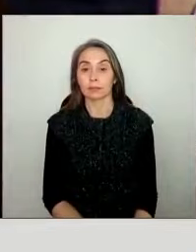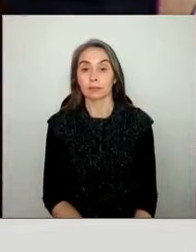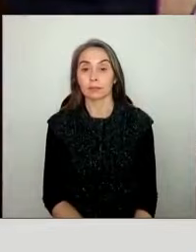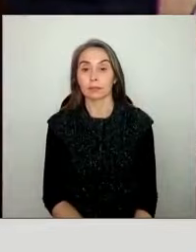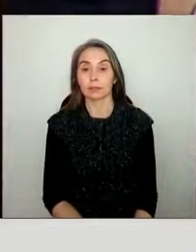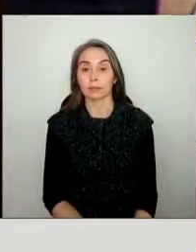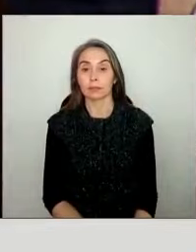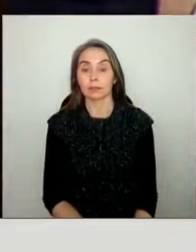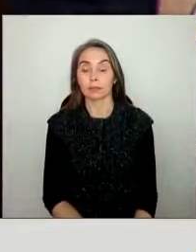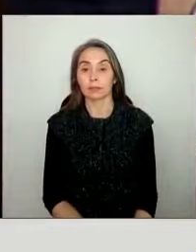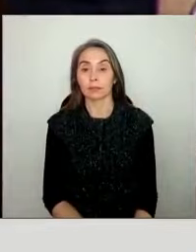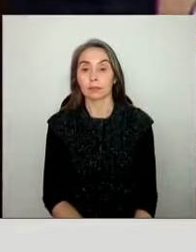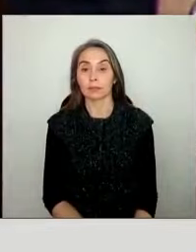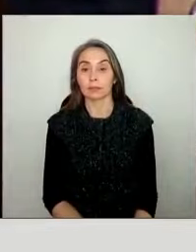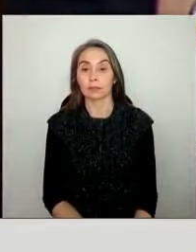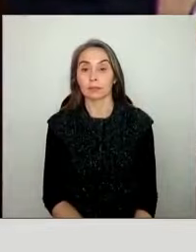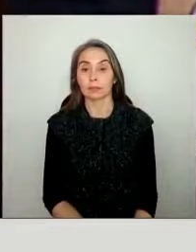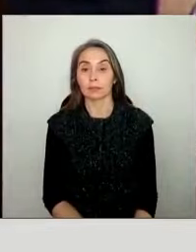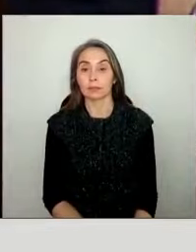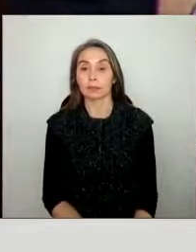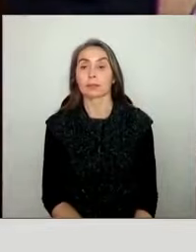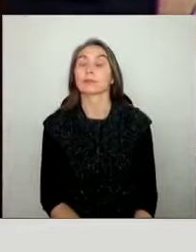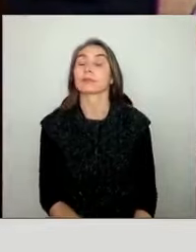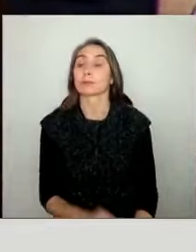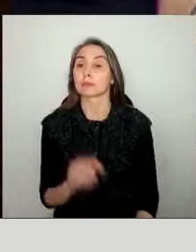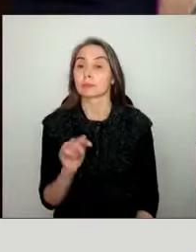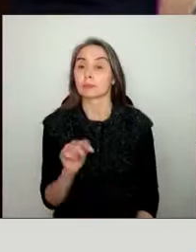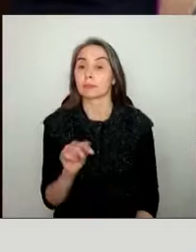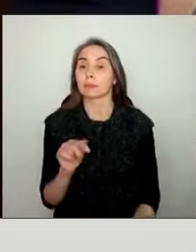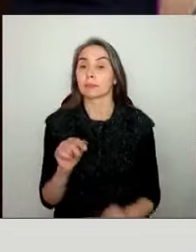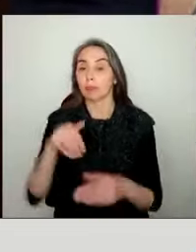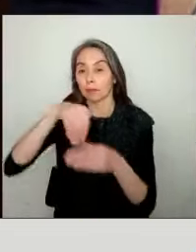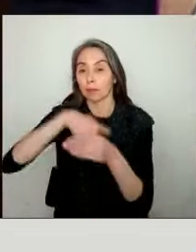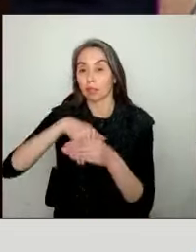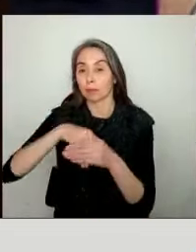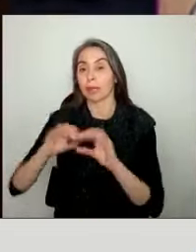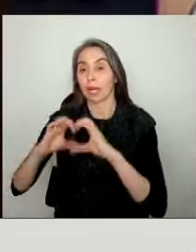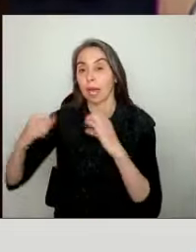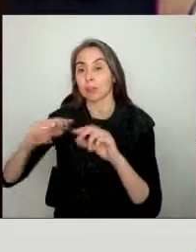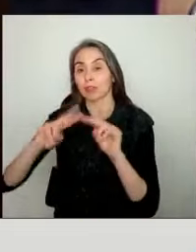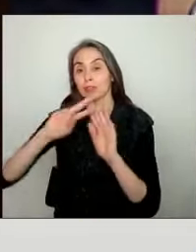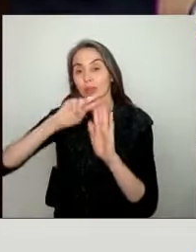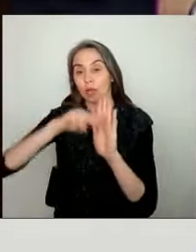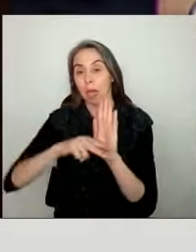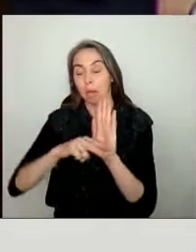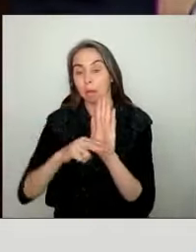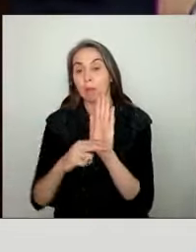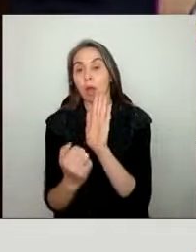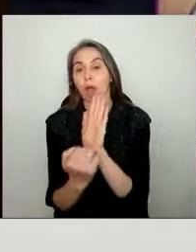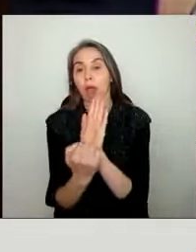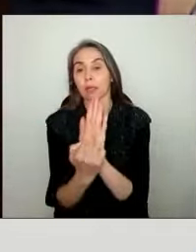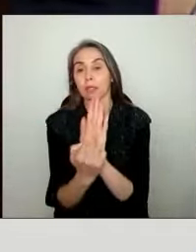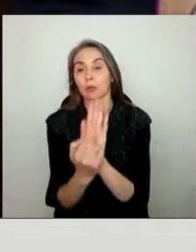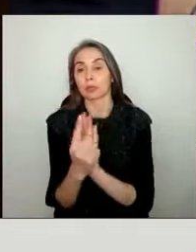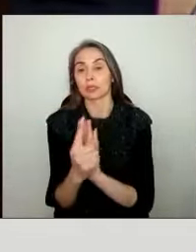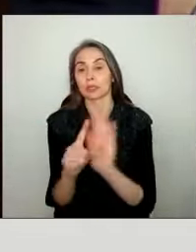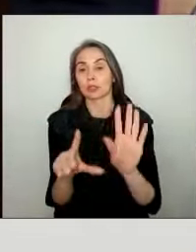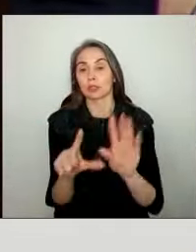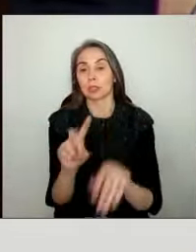aprobado en votación la enmienda del senado artículo 172